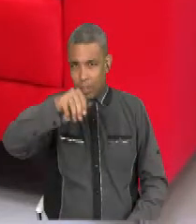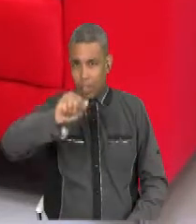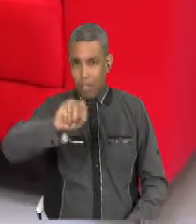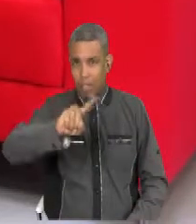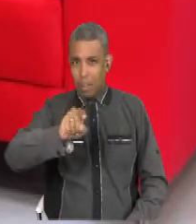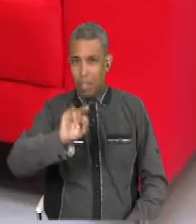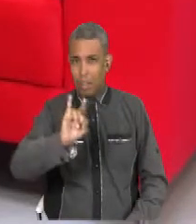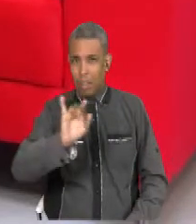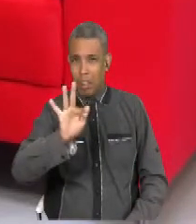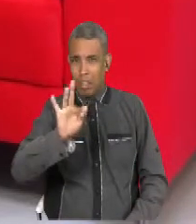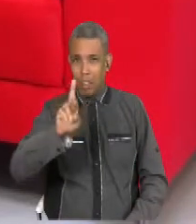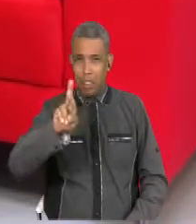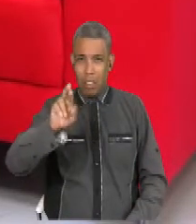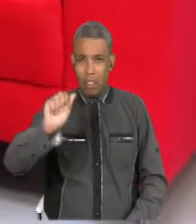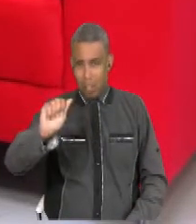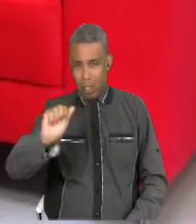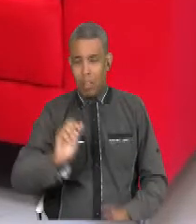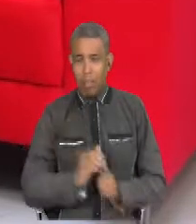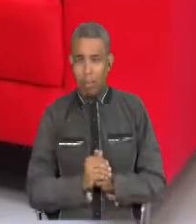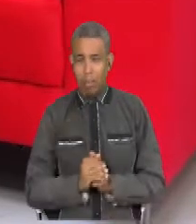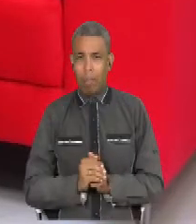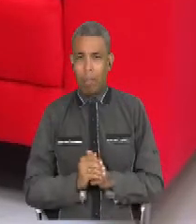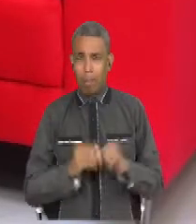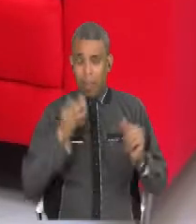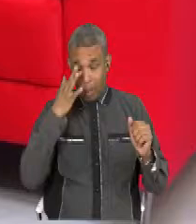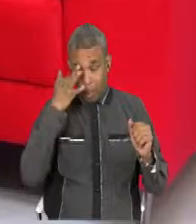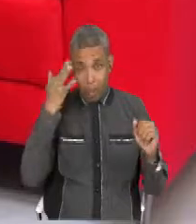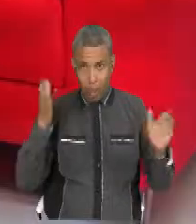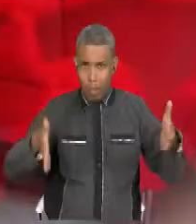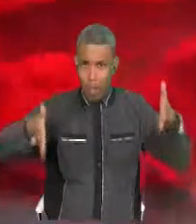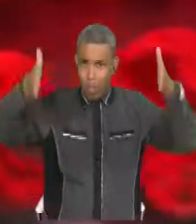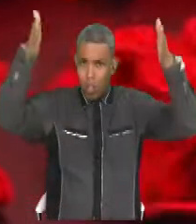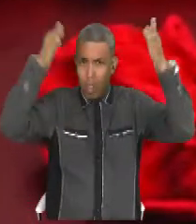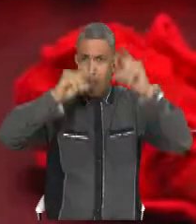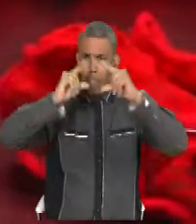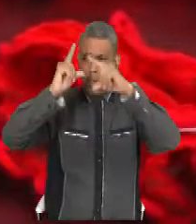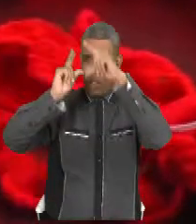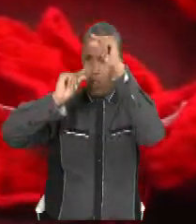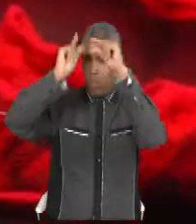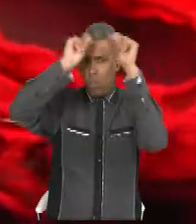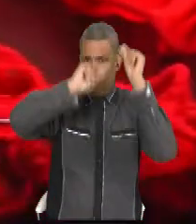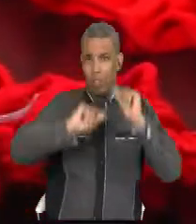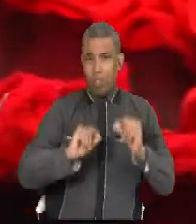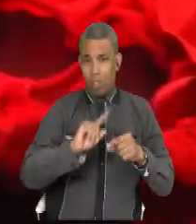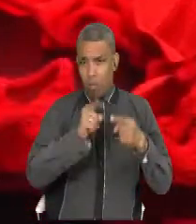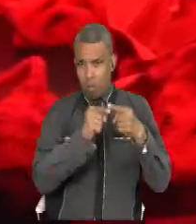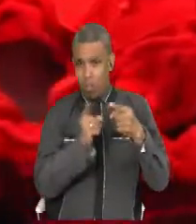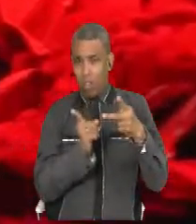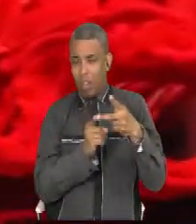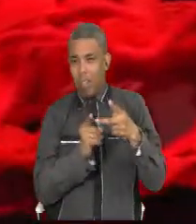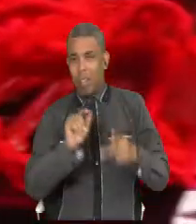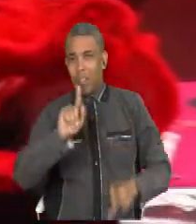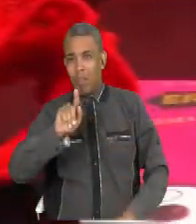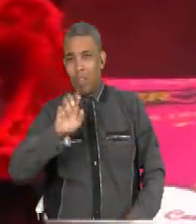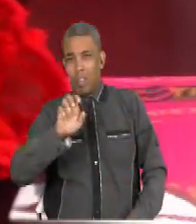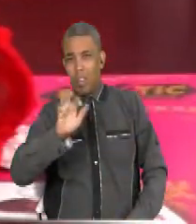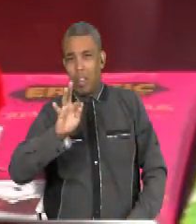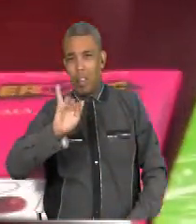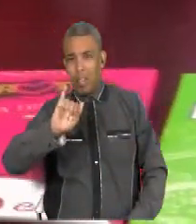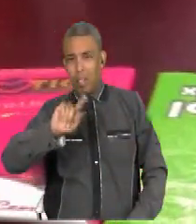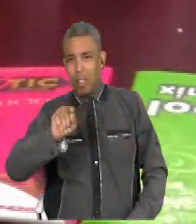el segundo piso del Superestrellas, sector comercial, y tenemos Fetish World, que queda en el barrio